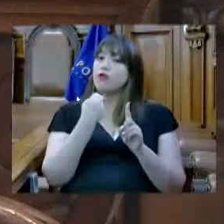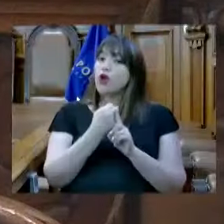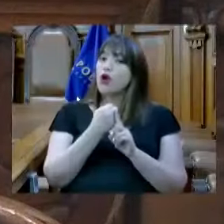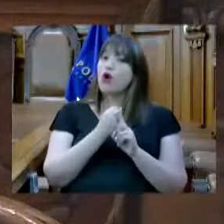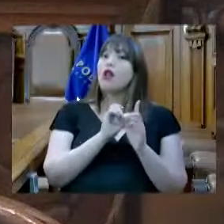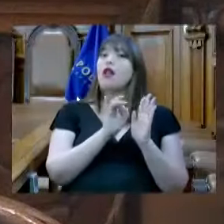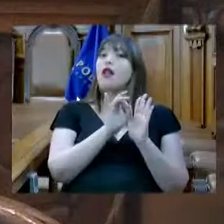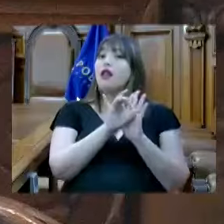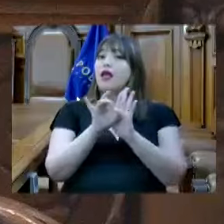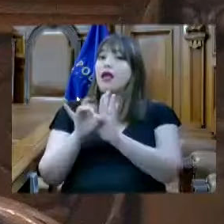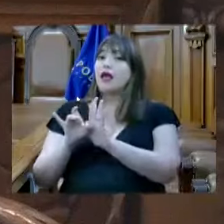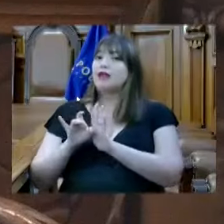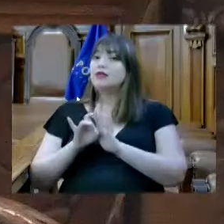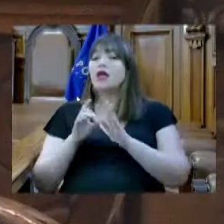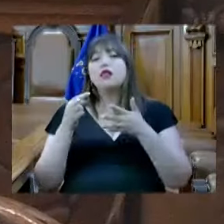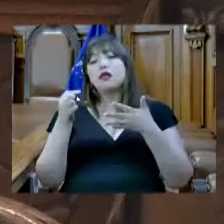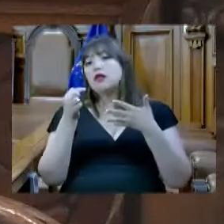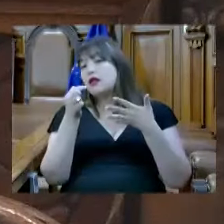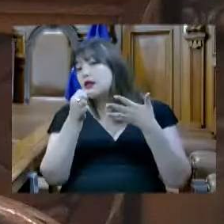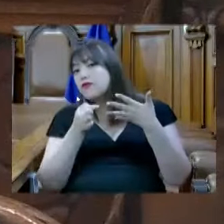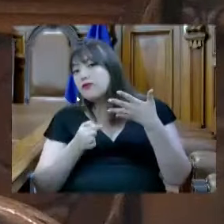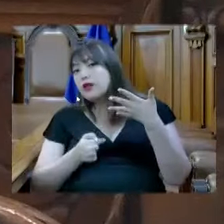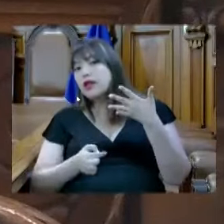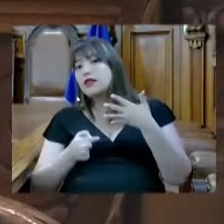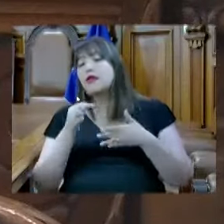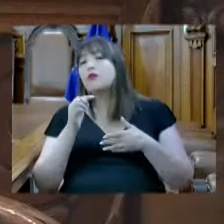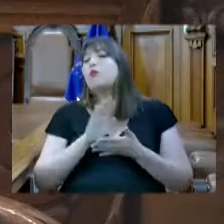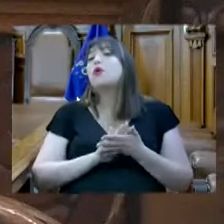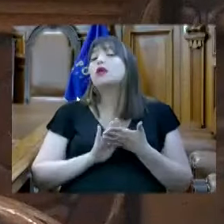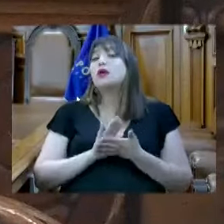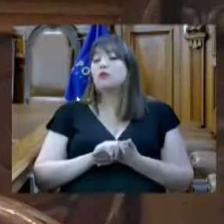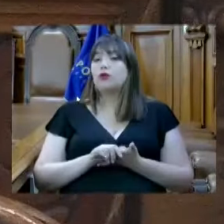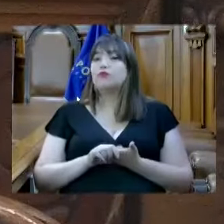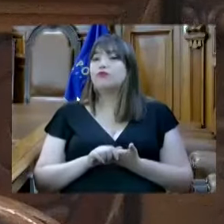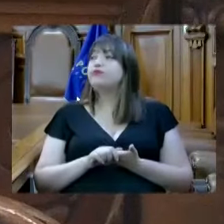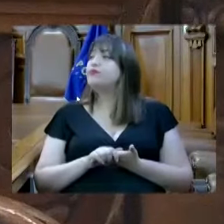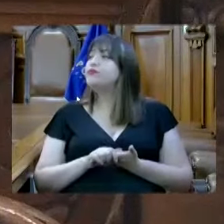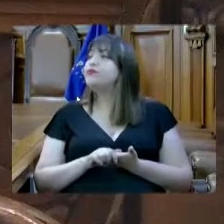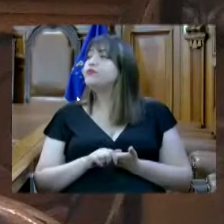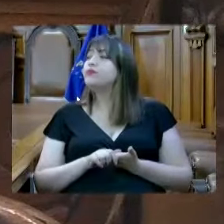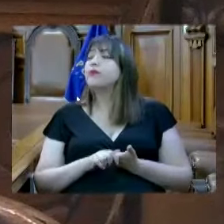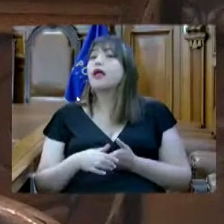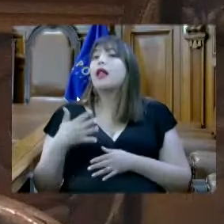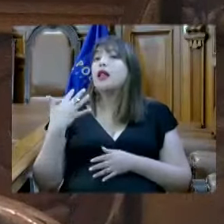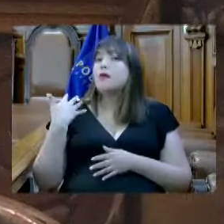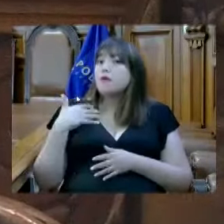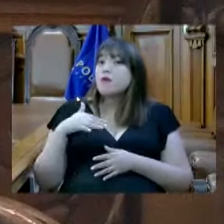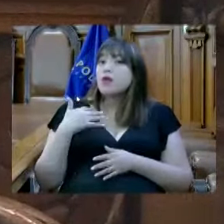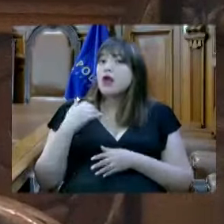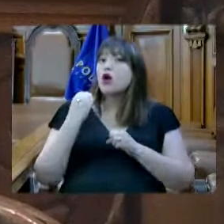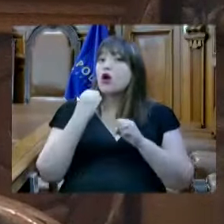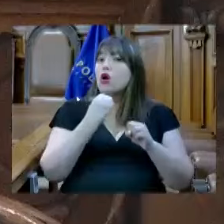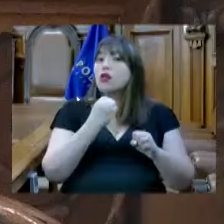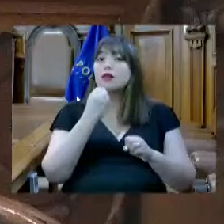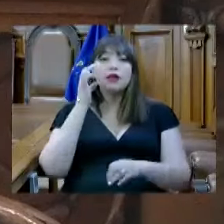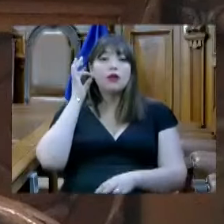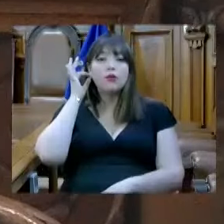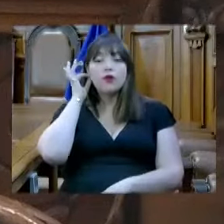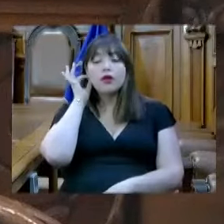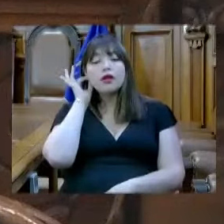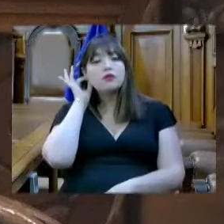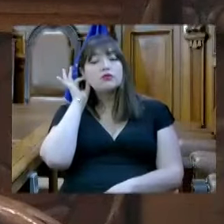adopción de diversas líneas de acción, tales como relevar la importancia de la violencia contra las mujeres como un tema